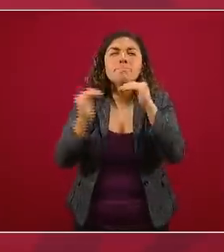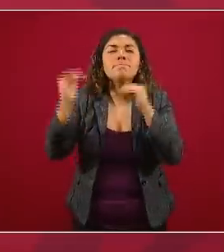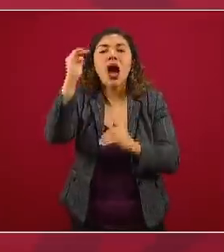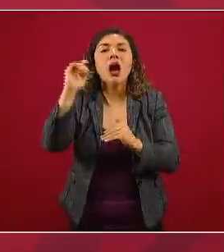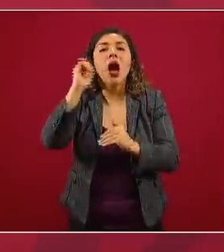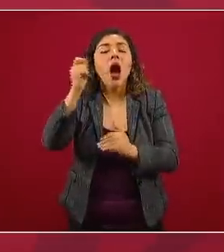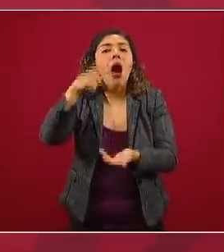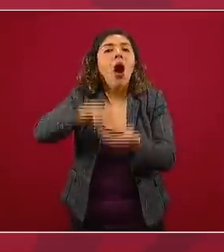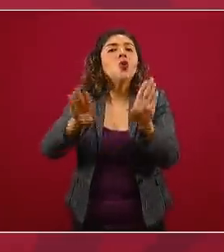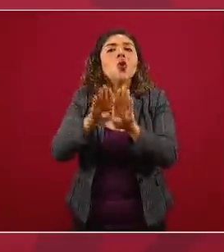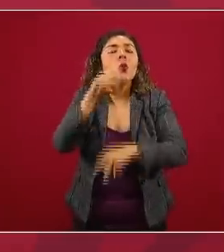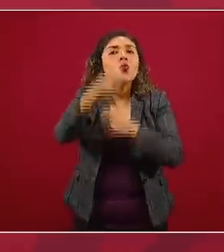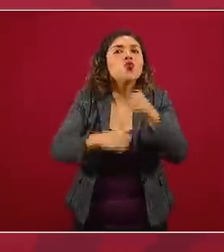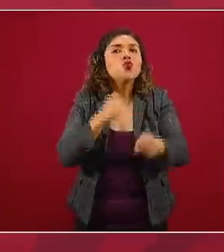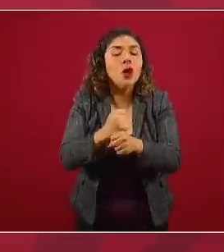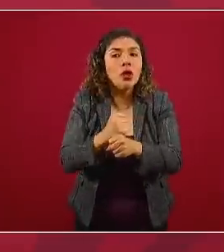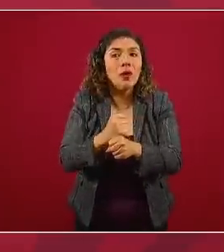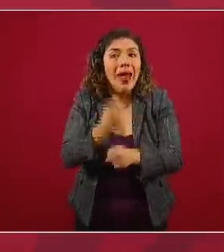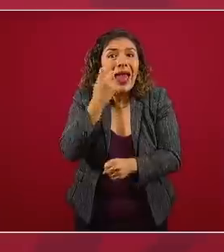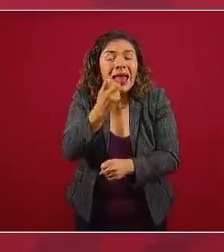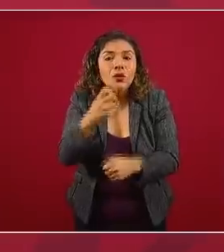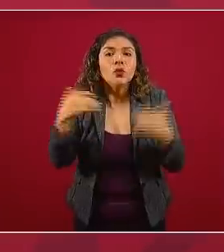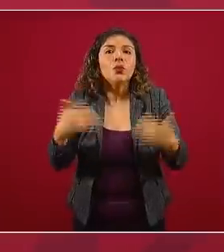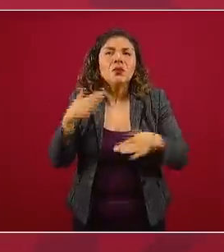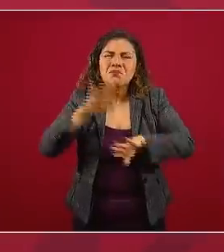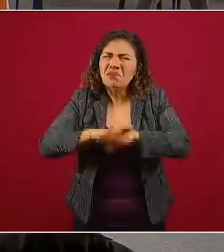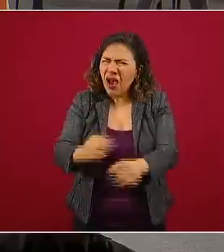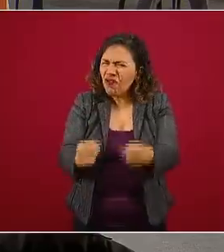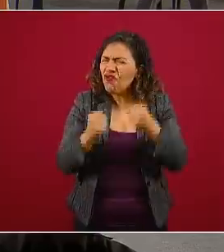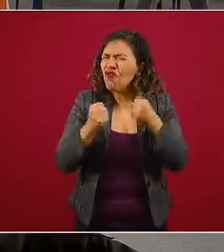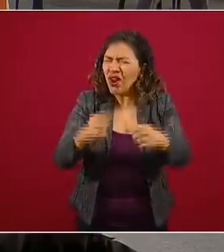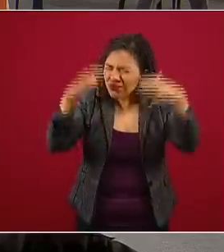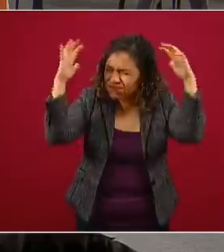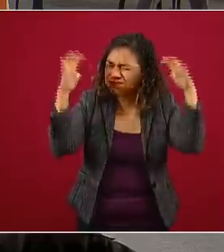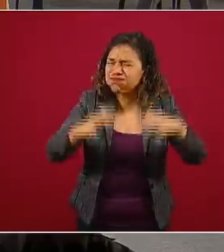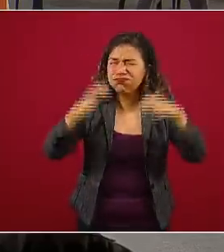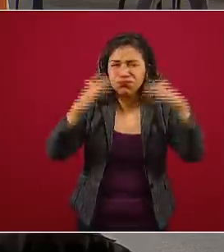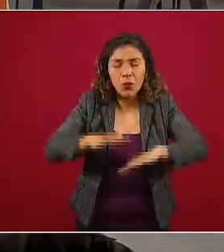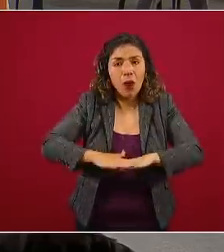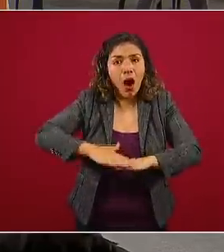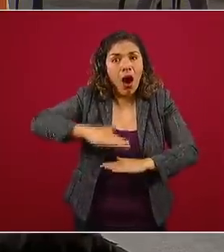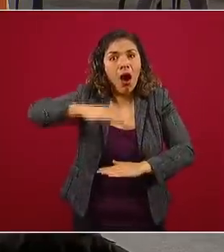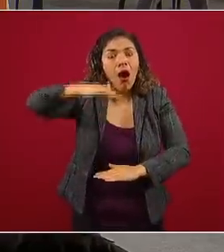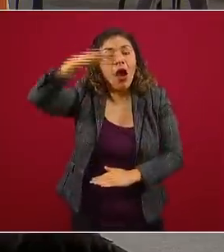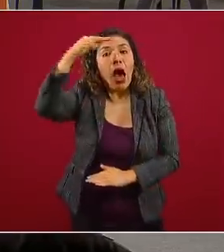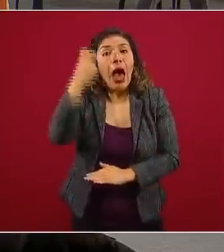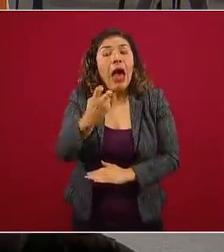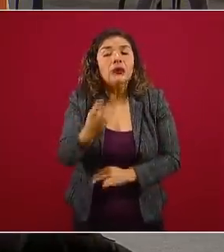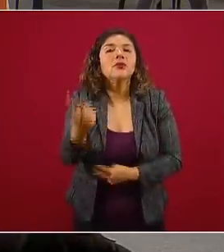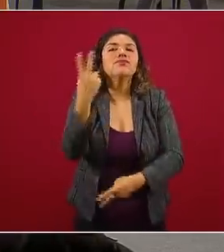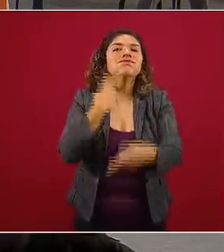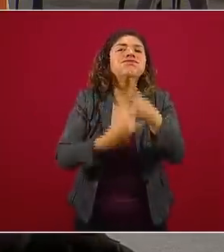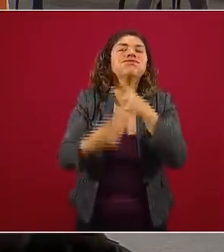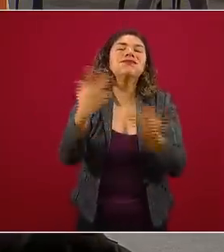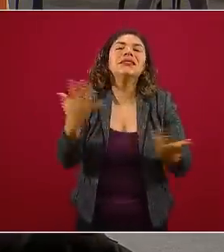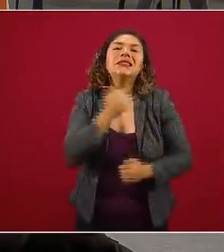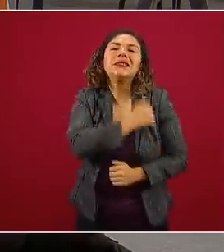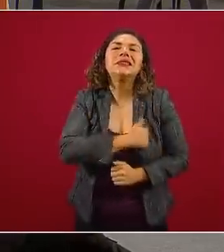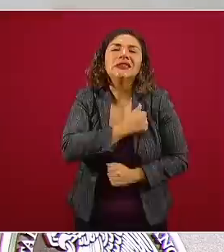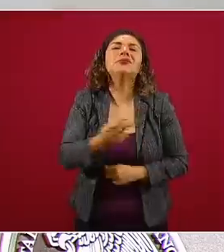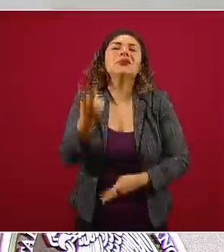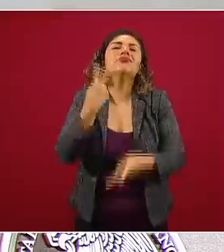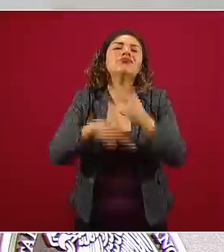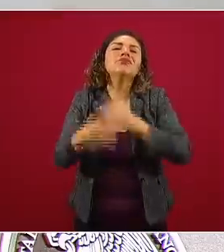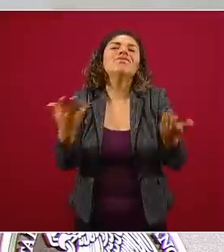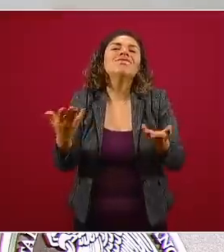lo que llueve en un año esto nos habla de caudales muy grandes que generan desafortunadamente a su